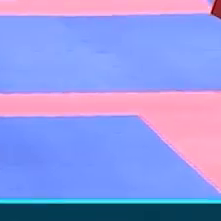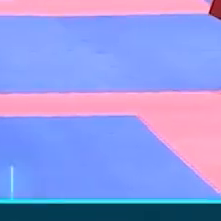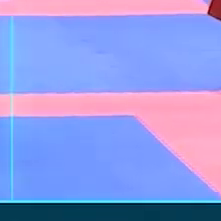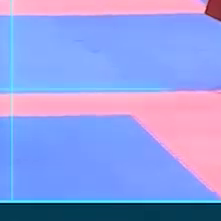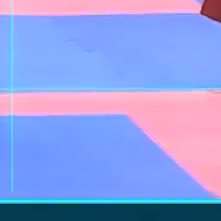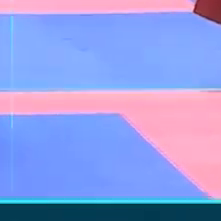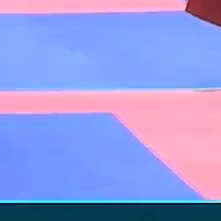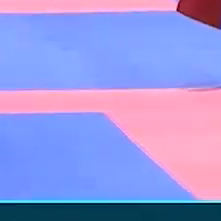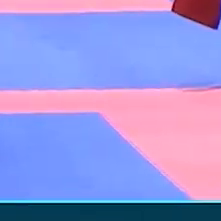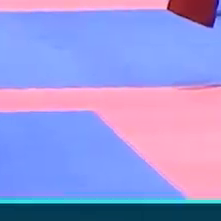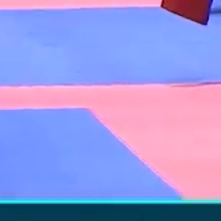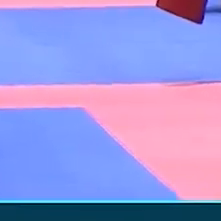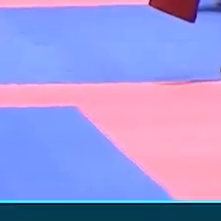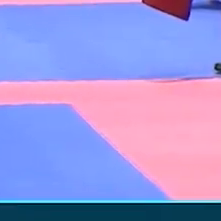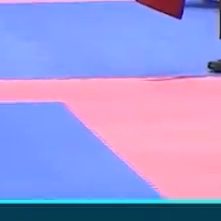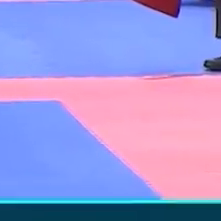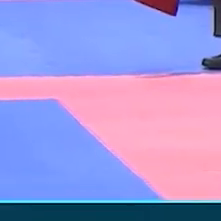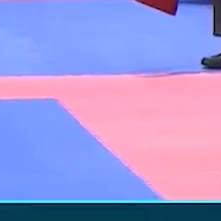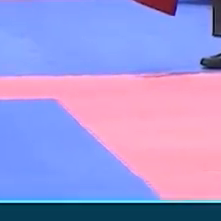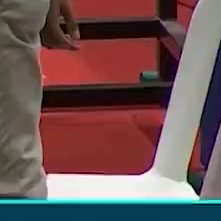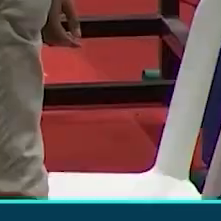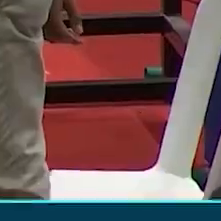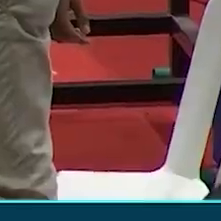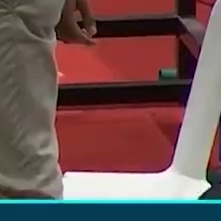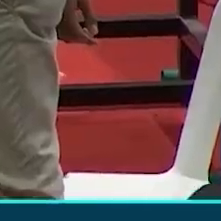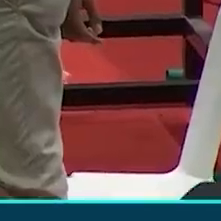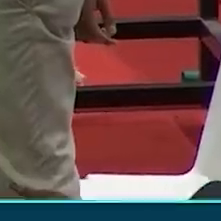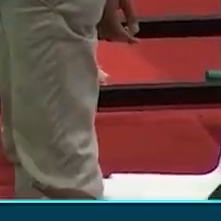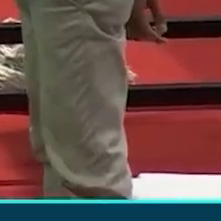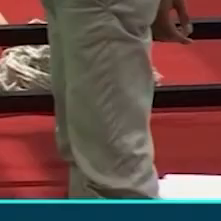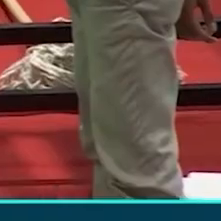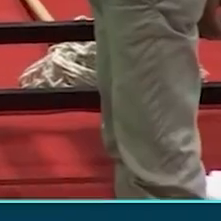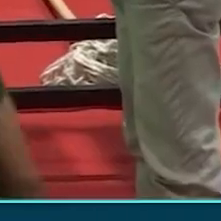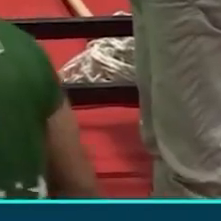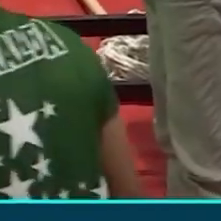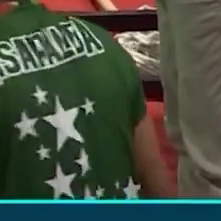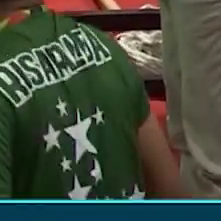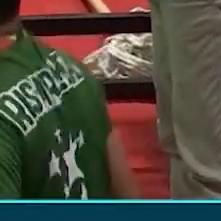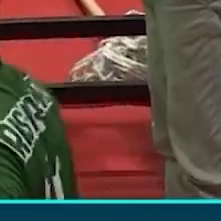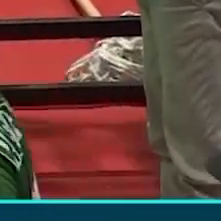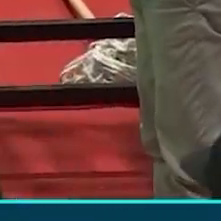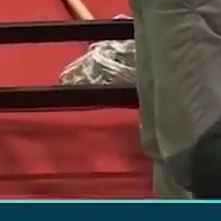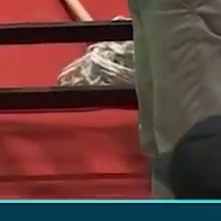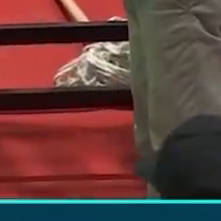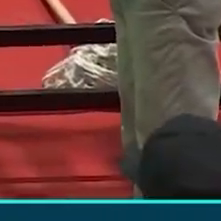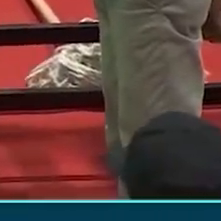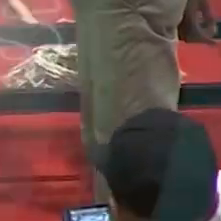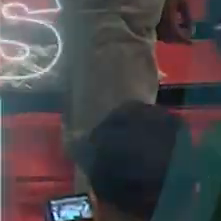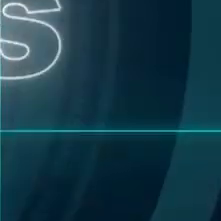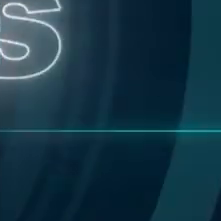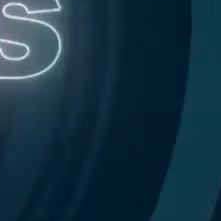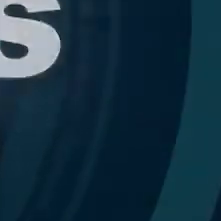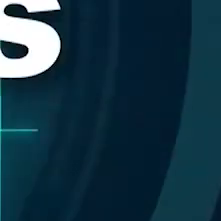Seguimos acompañando a las delegaciones de los tres departamentos. Varios oros han logrado el eje cafetero en los Juegos Nacionales 2019.